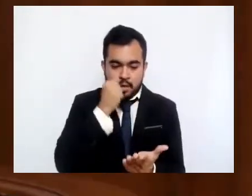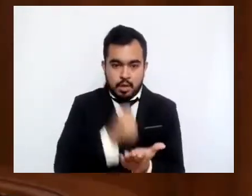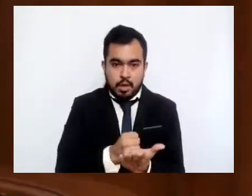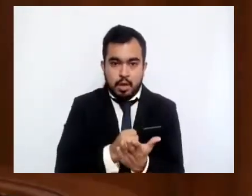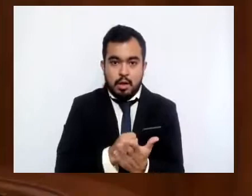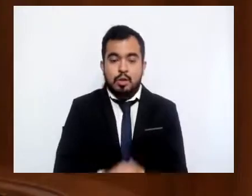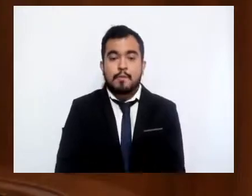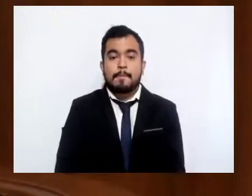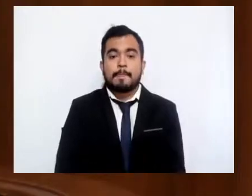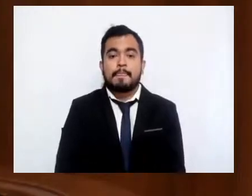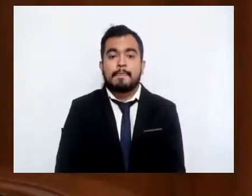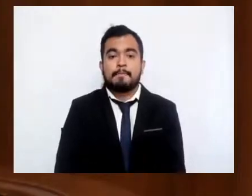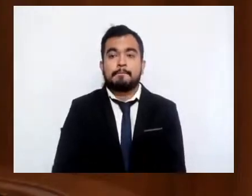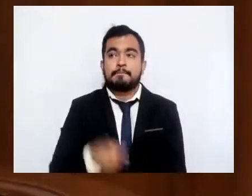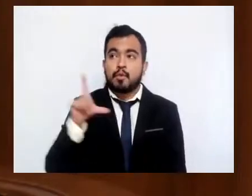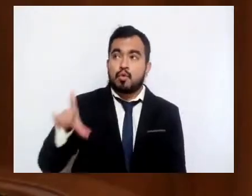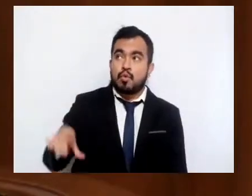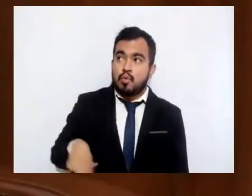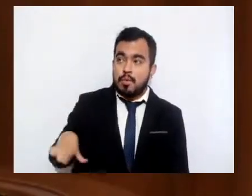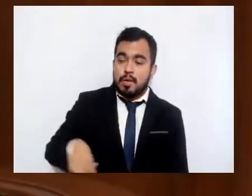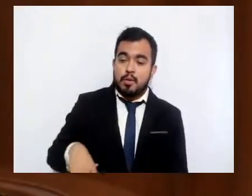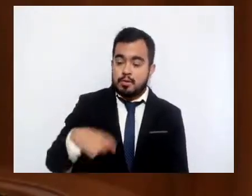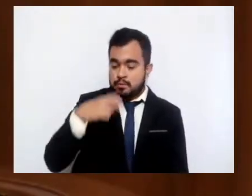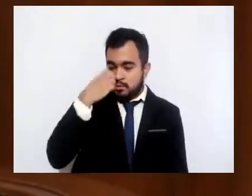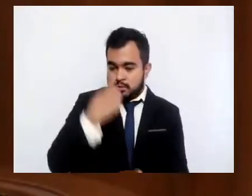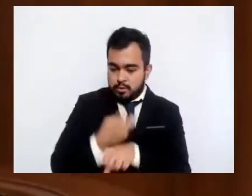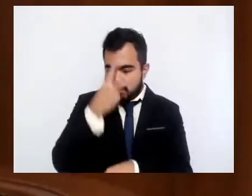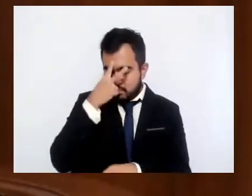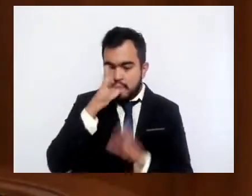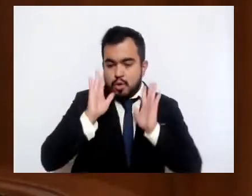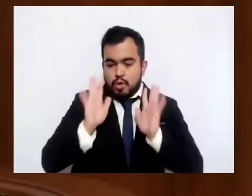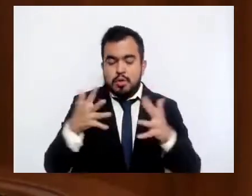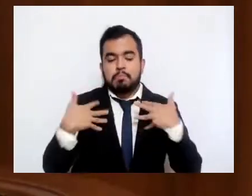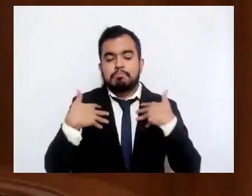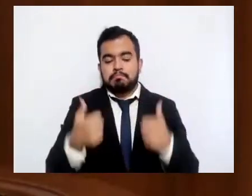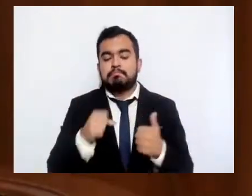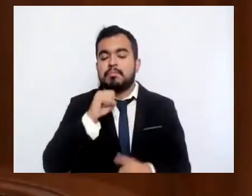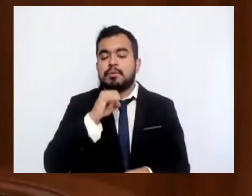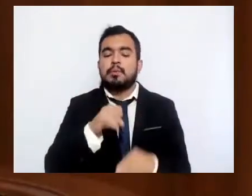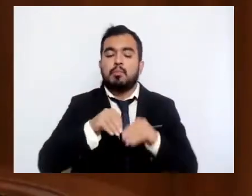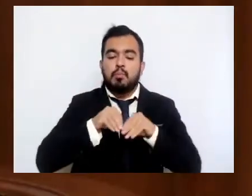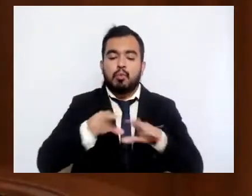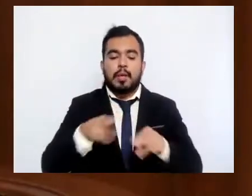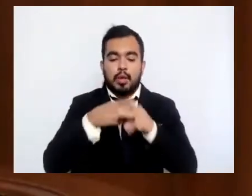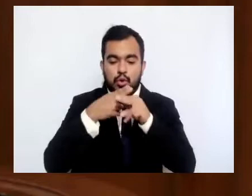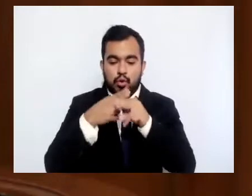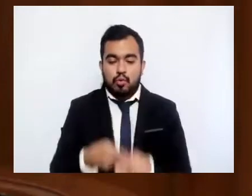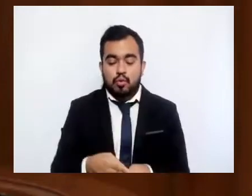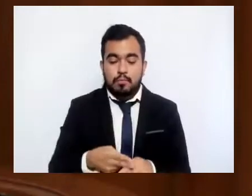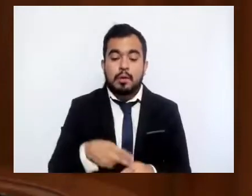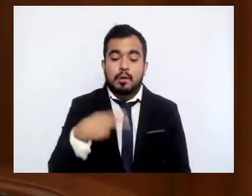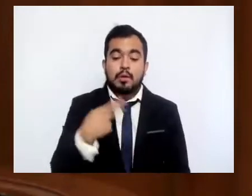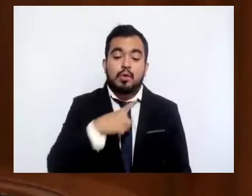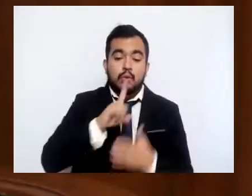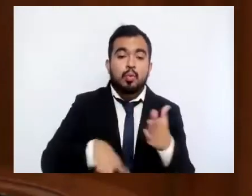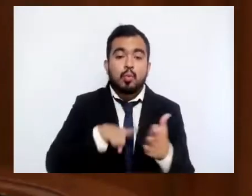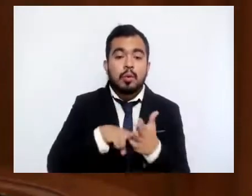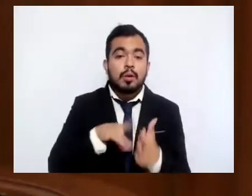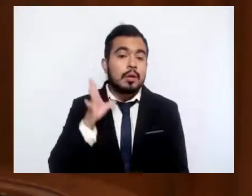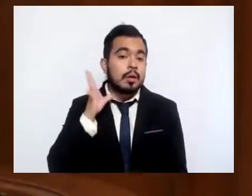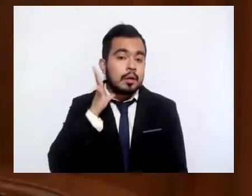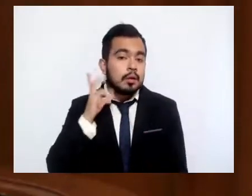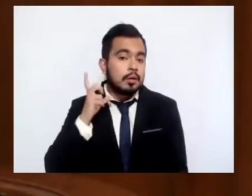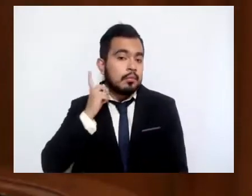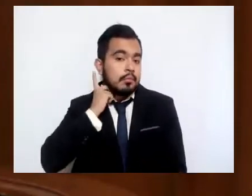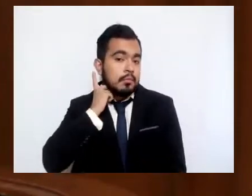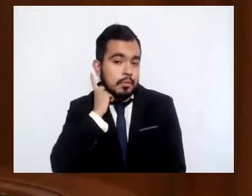el gobernador del Estado, haciendo que se publique y se cumpla, dado en el Palacio del Poder Legislativo, en la ciudad de Toluca, capital